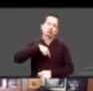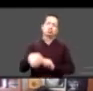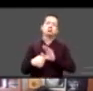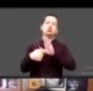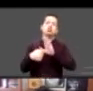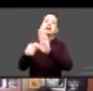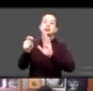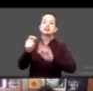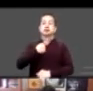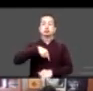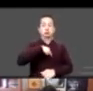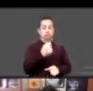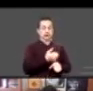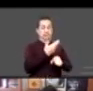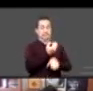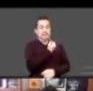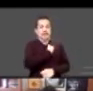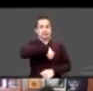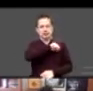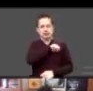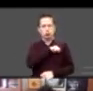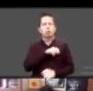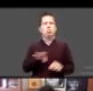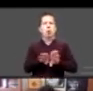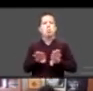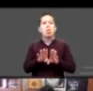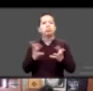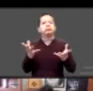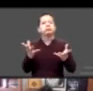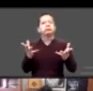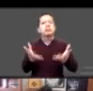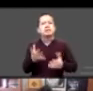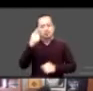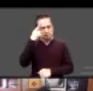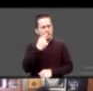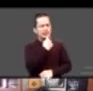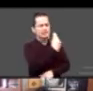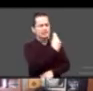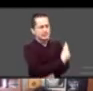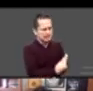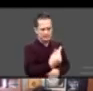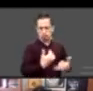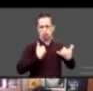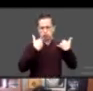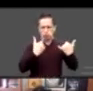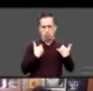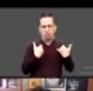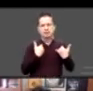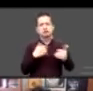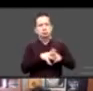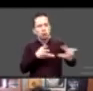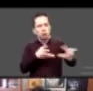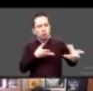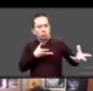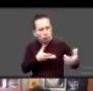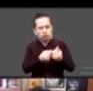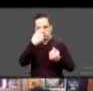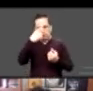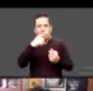en materia de estas estrategias de cómo incorporamos a niños, niñas y especialmente adolescentes en la salud sexual y